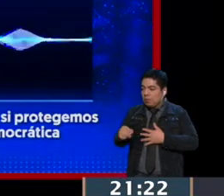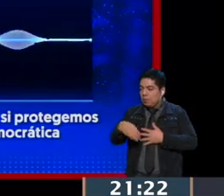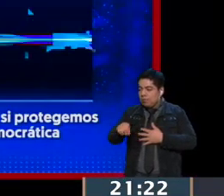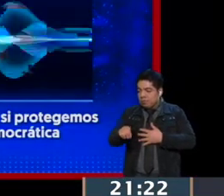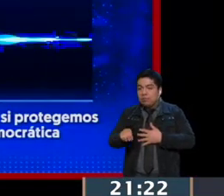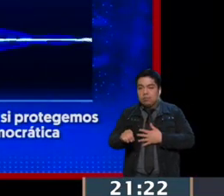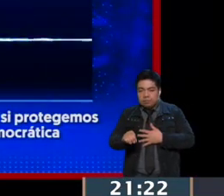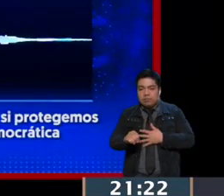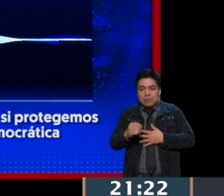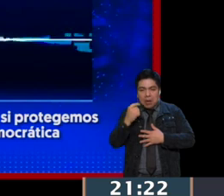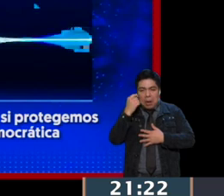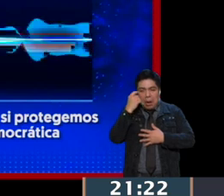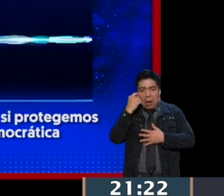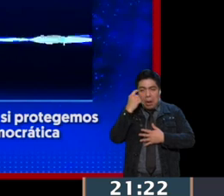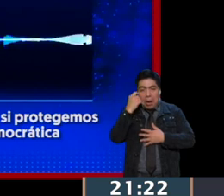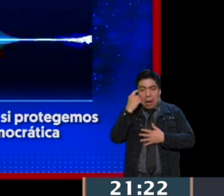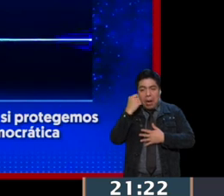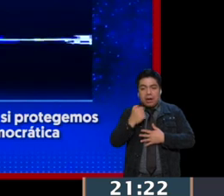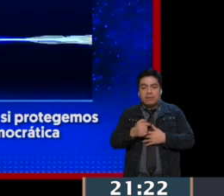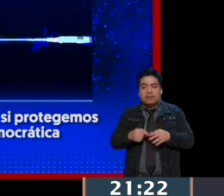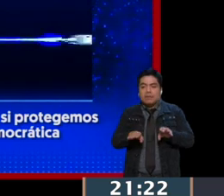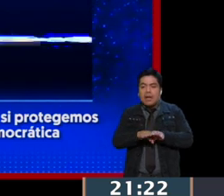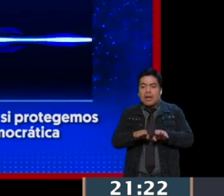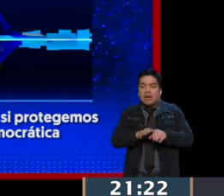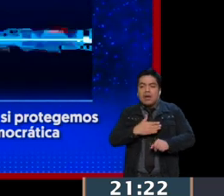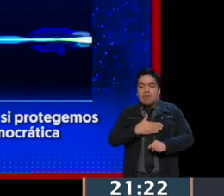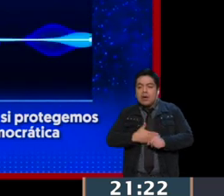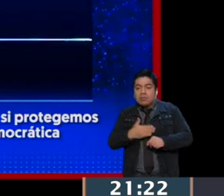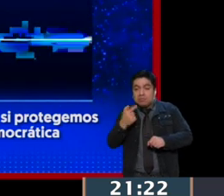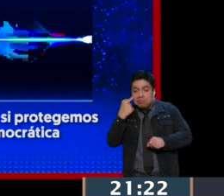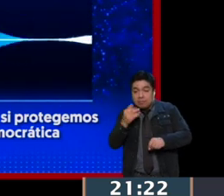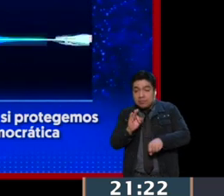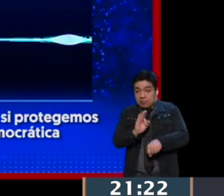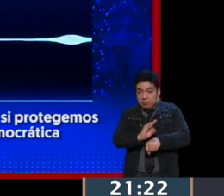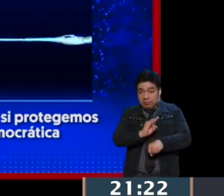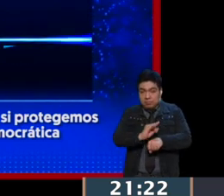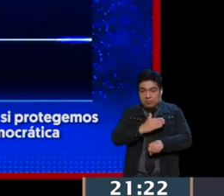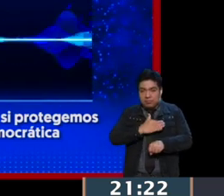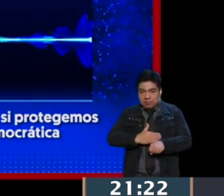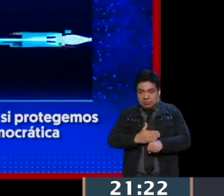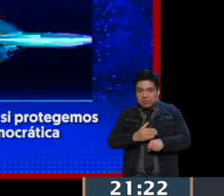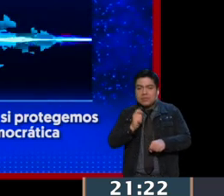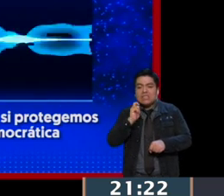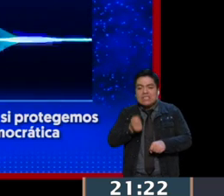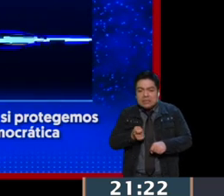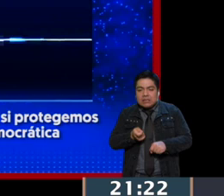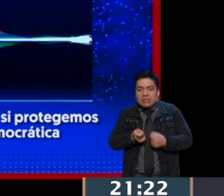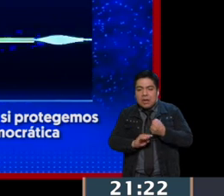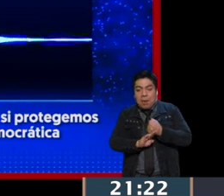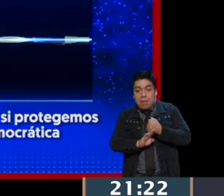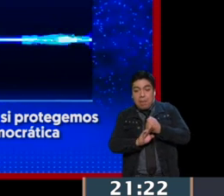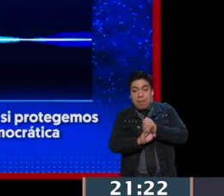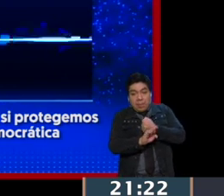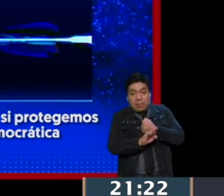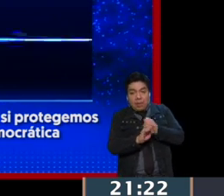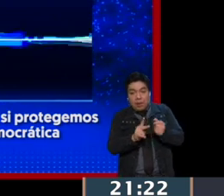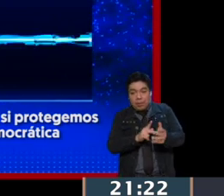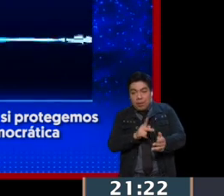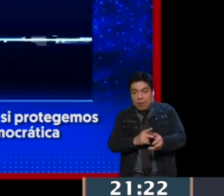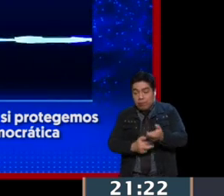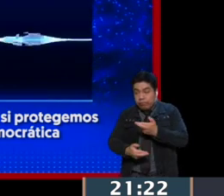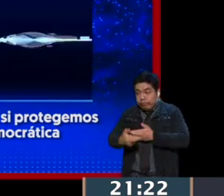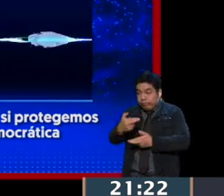mayor reto es proteger la democracia. Si protegemos la democracia, si